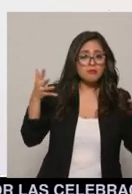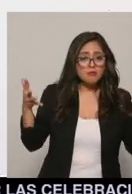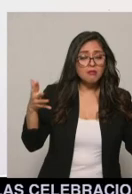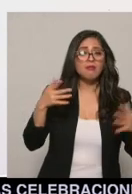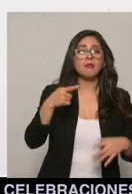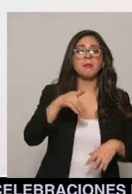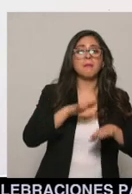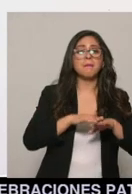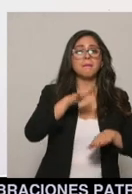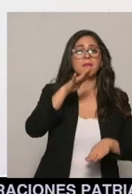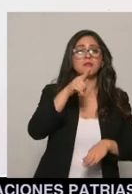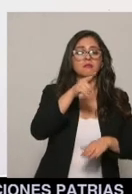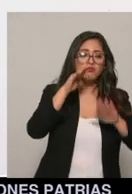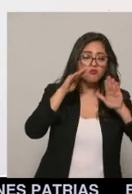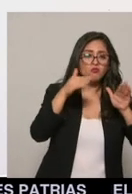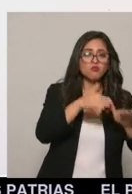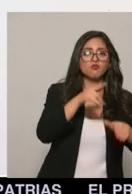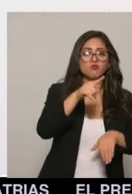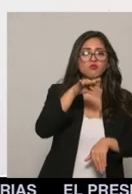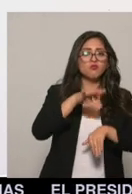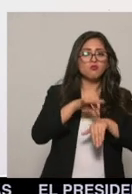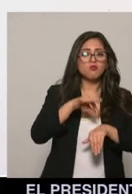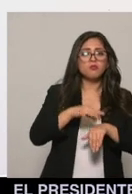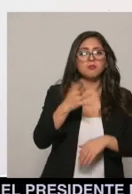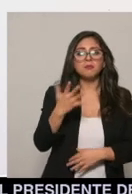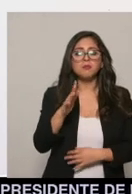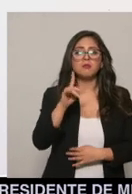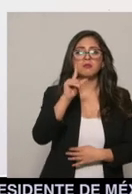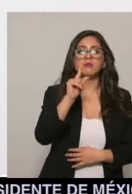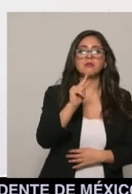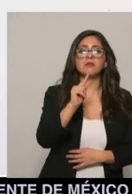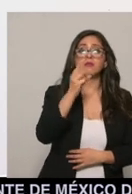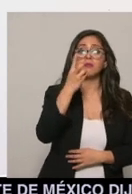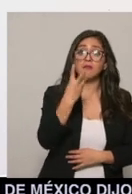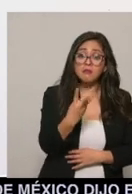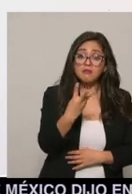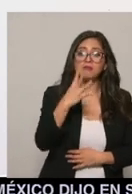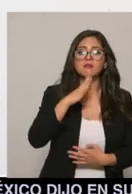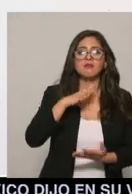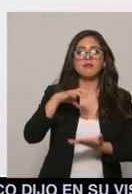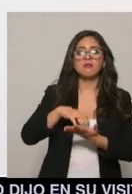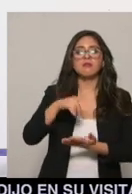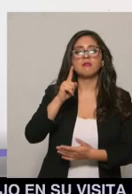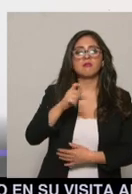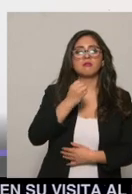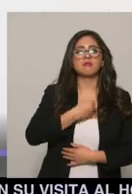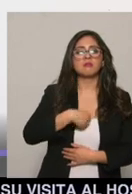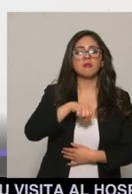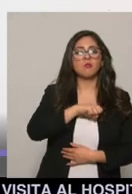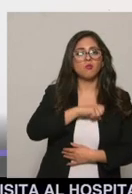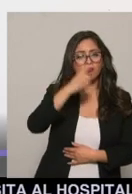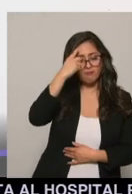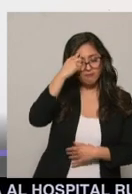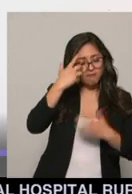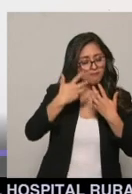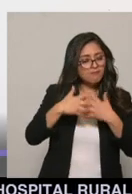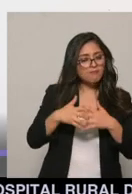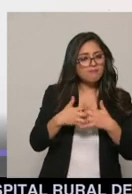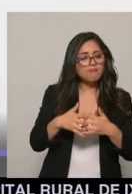médico y algunos de estos, en 73 de estos, hay módulos de salud mental instalados, es decir, donde